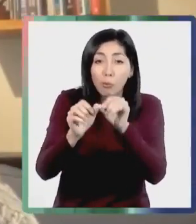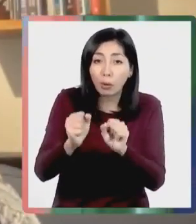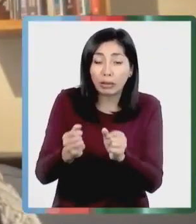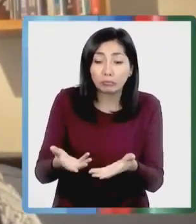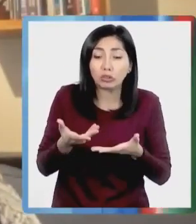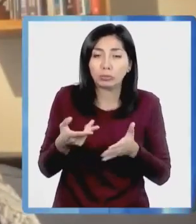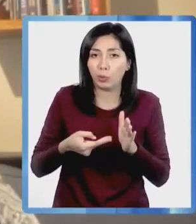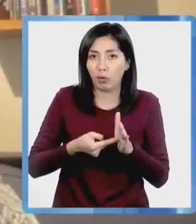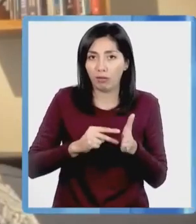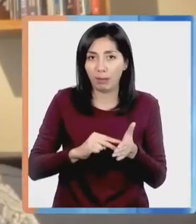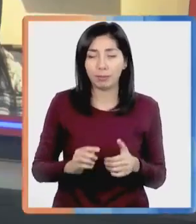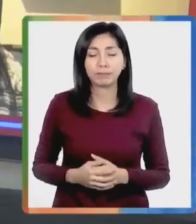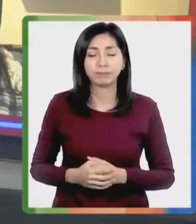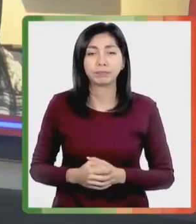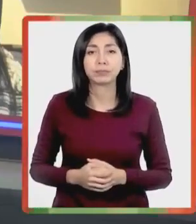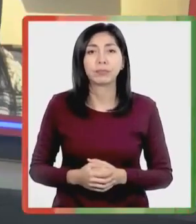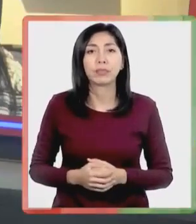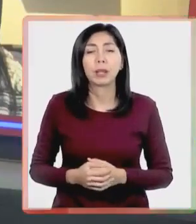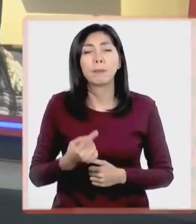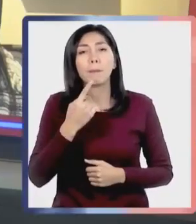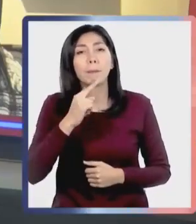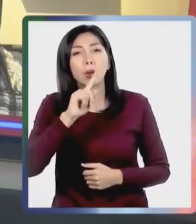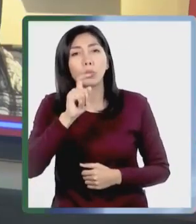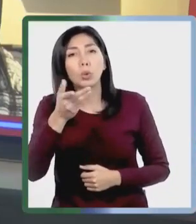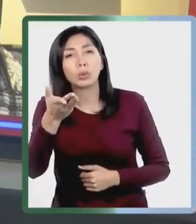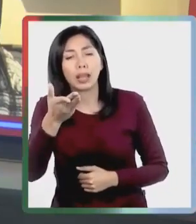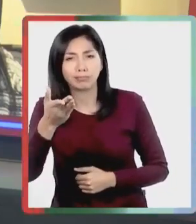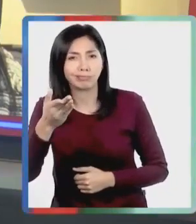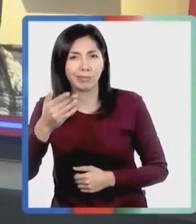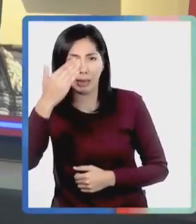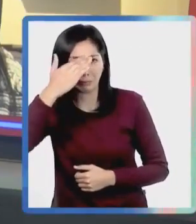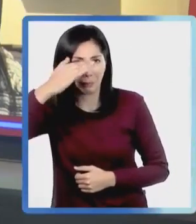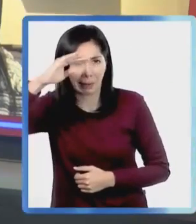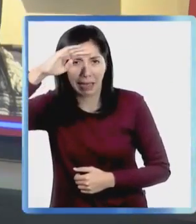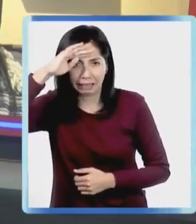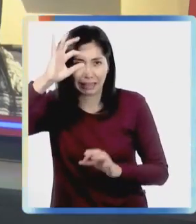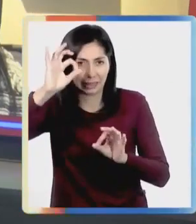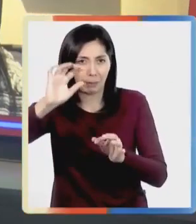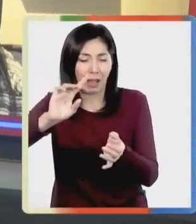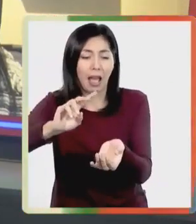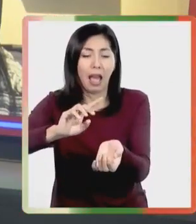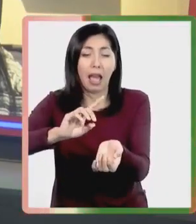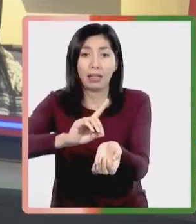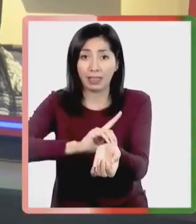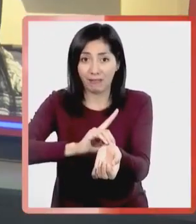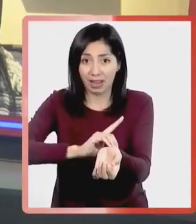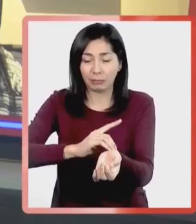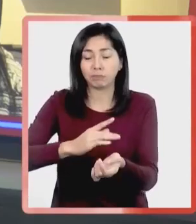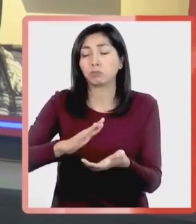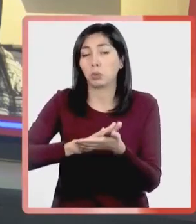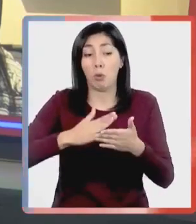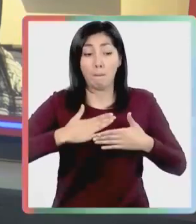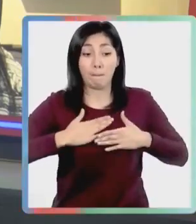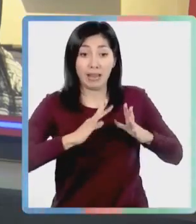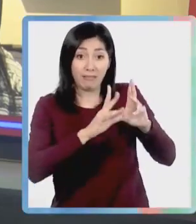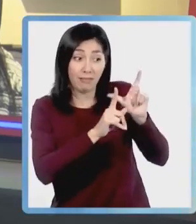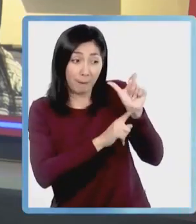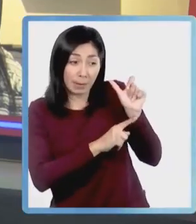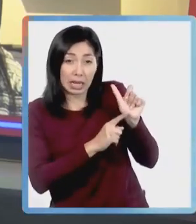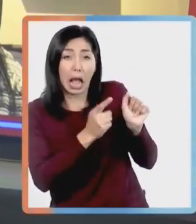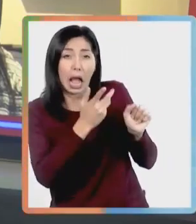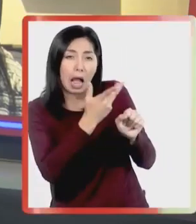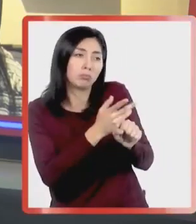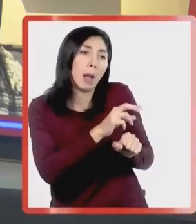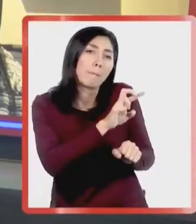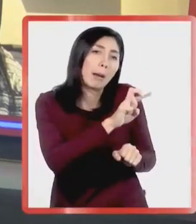pueden generar problemas. Una última pregunta, doctora, en su condición de diabetóloga. Si en mi familia hay